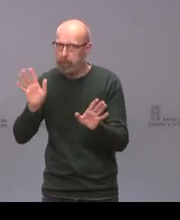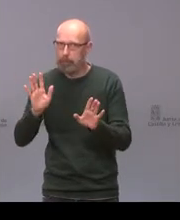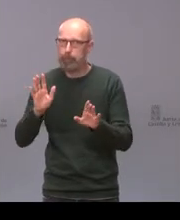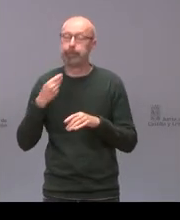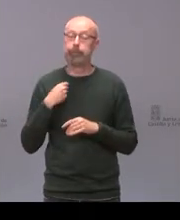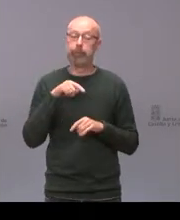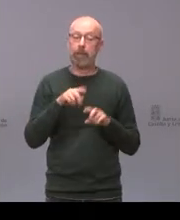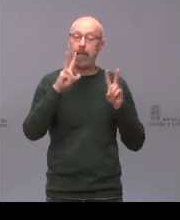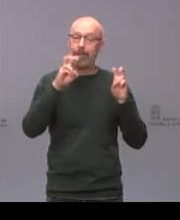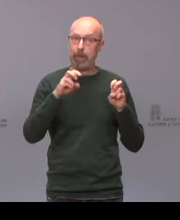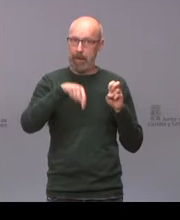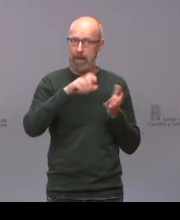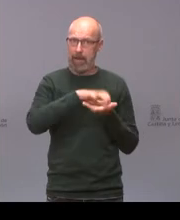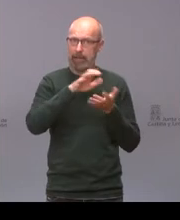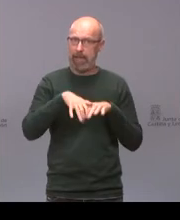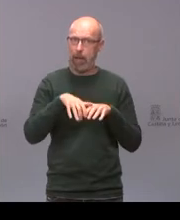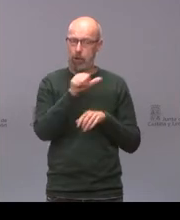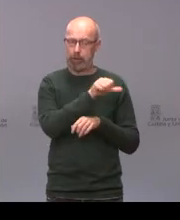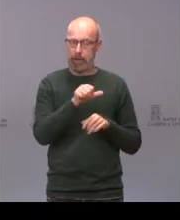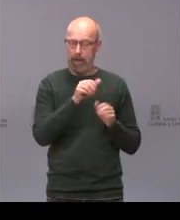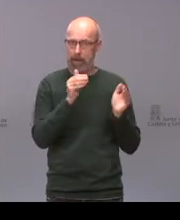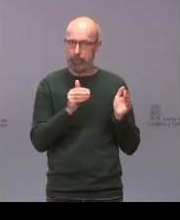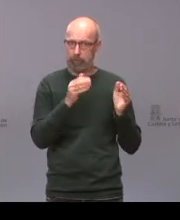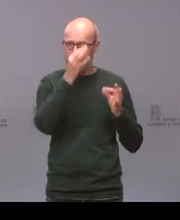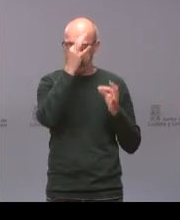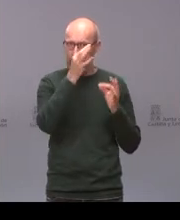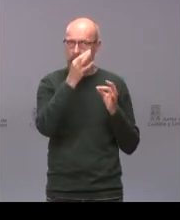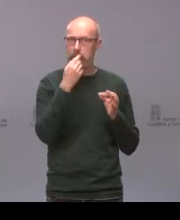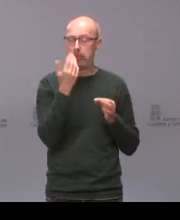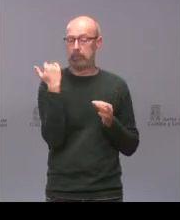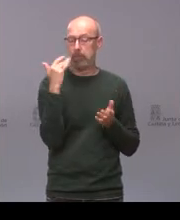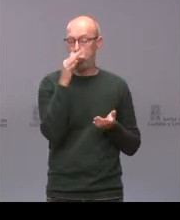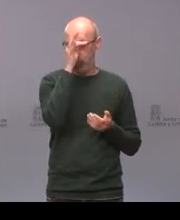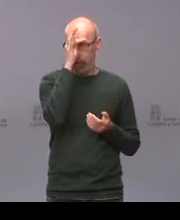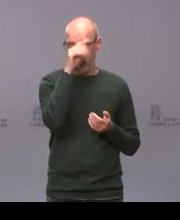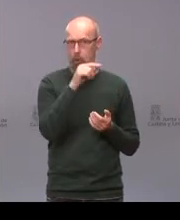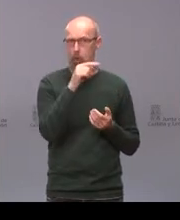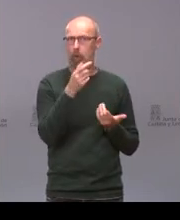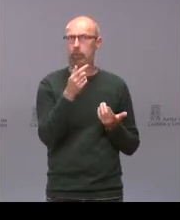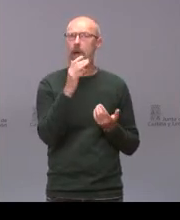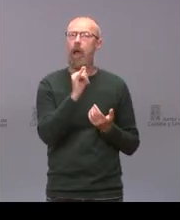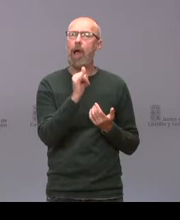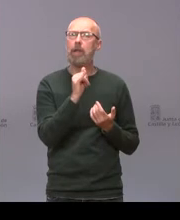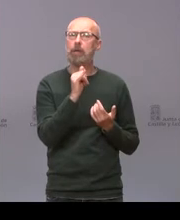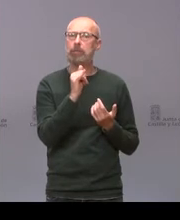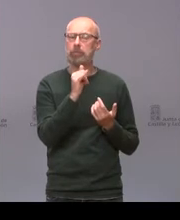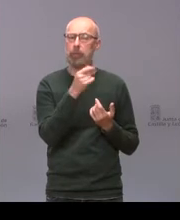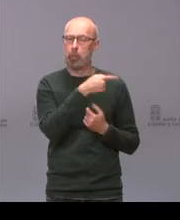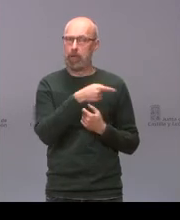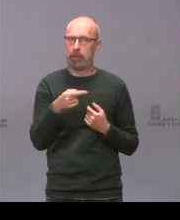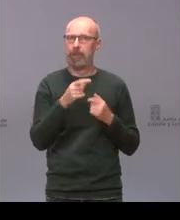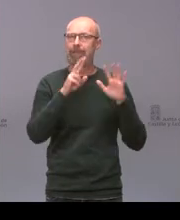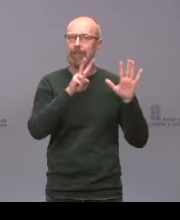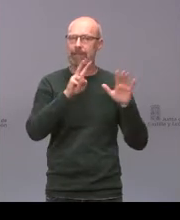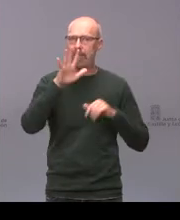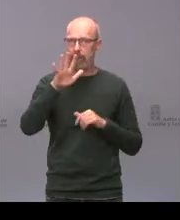que teníamos cuando acabó este domingo una incidencia a los 7 días de 75 casos por